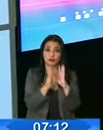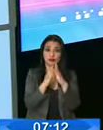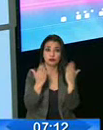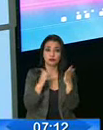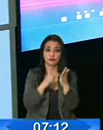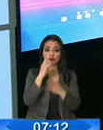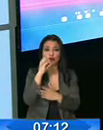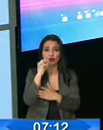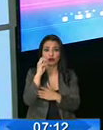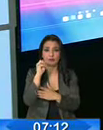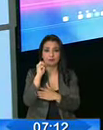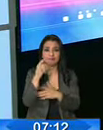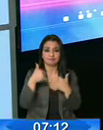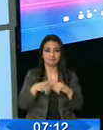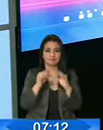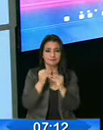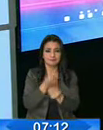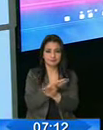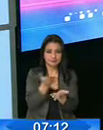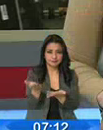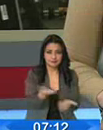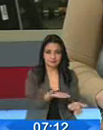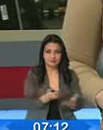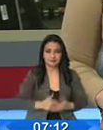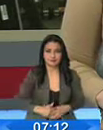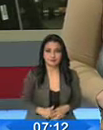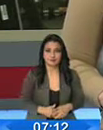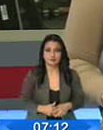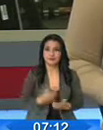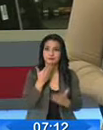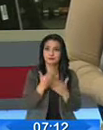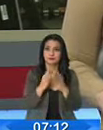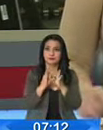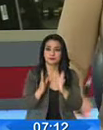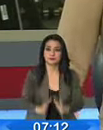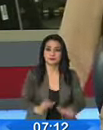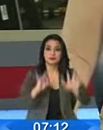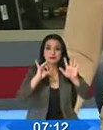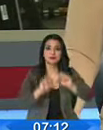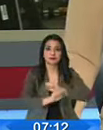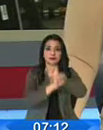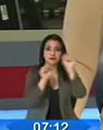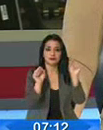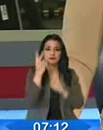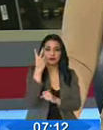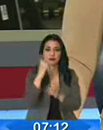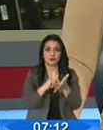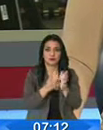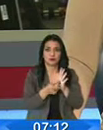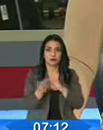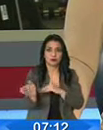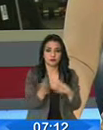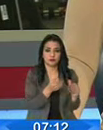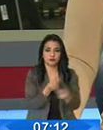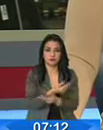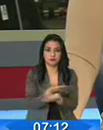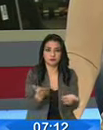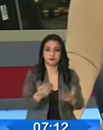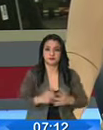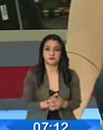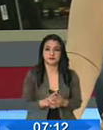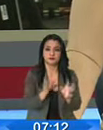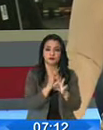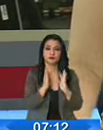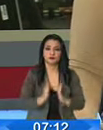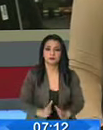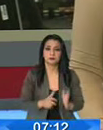Cadena. Continuamos con más información. Adelante. Gracias, Anita Belén. 7:12 y les contamos que funcionarios del Ministerio